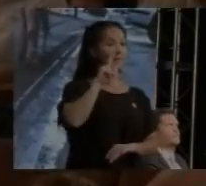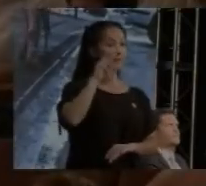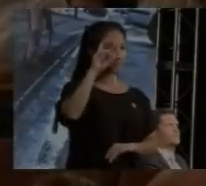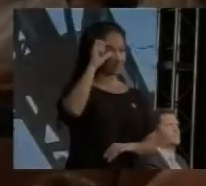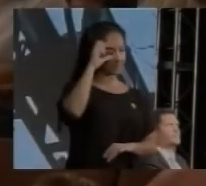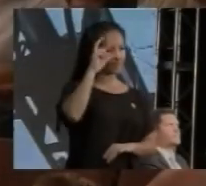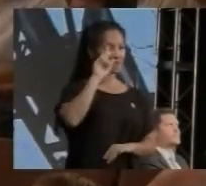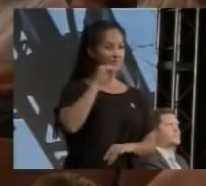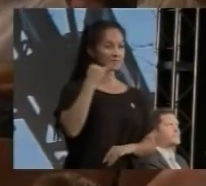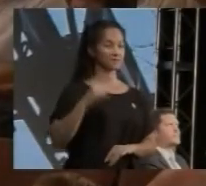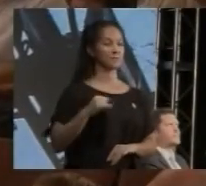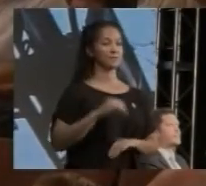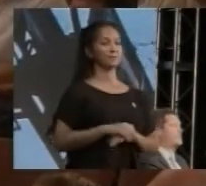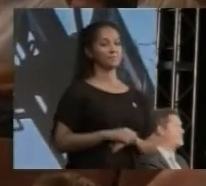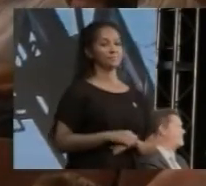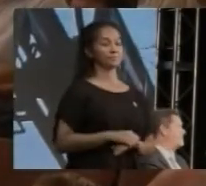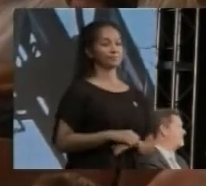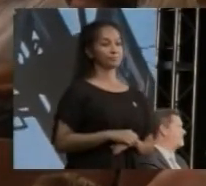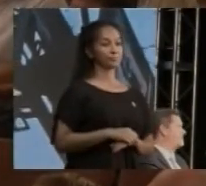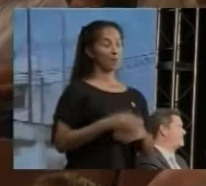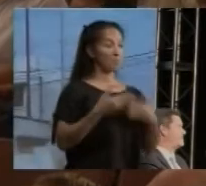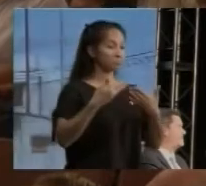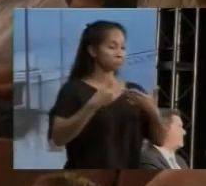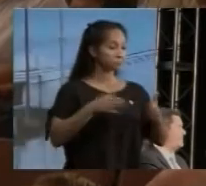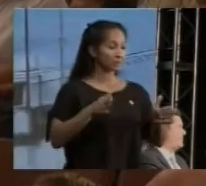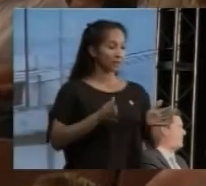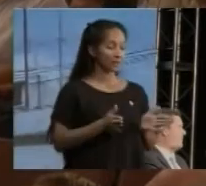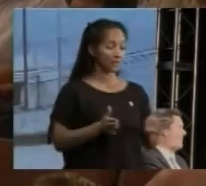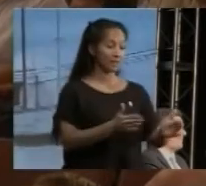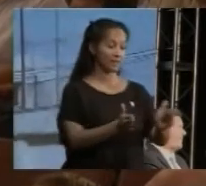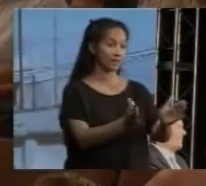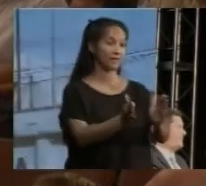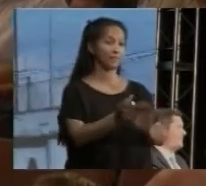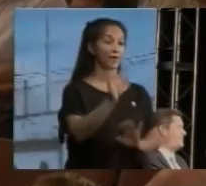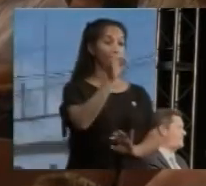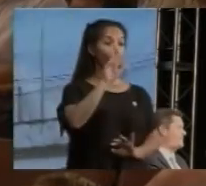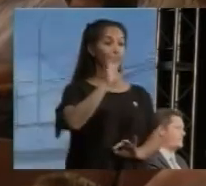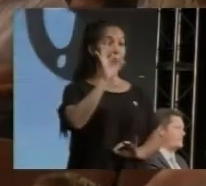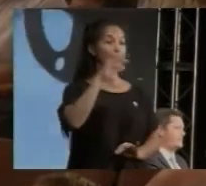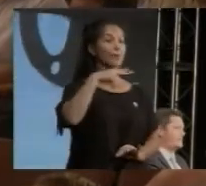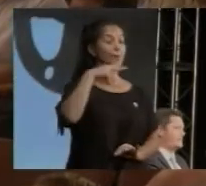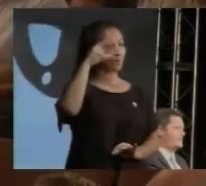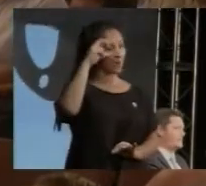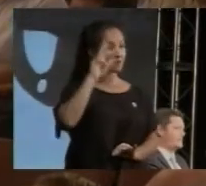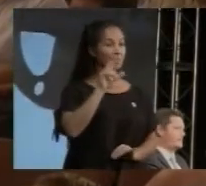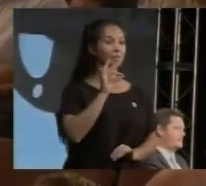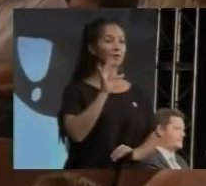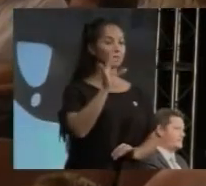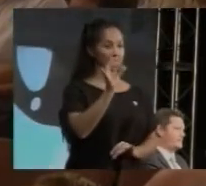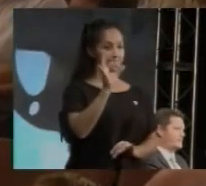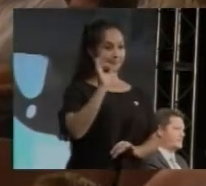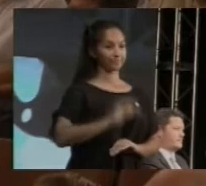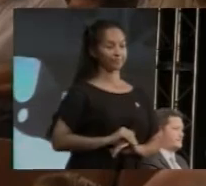Salto en el departamento Diamante, obra que incluye la autovía entre Paraná y Oro Verde y colectoras hasta el